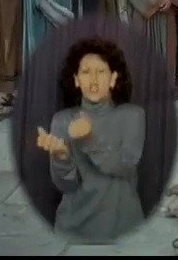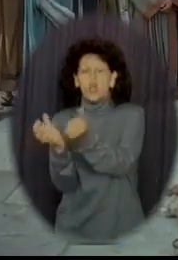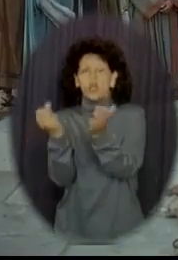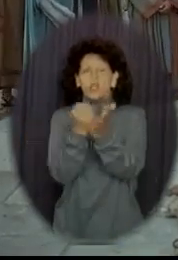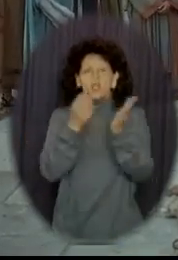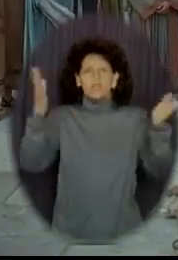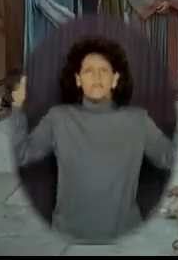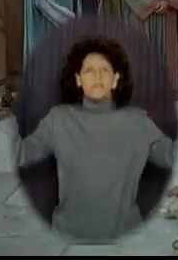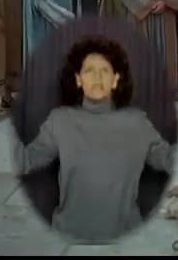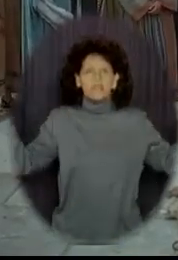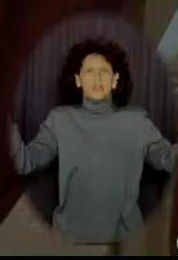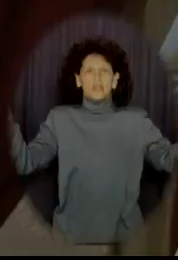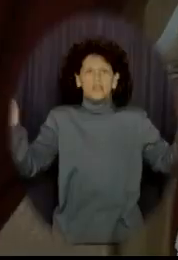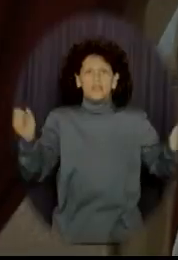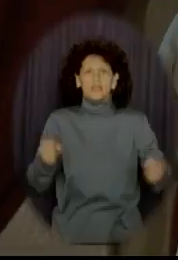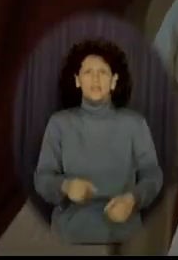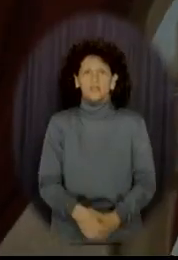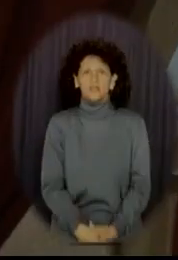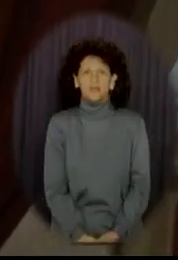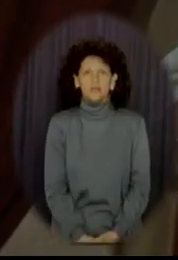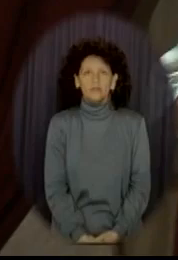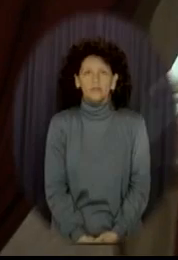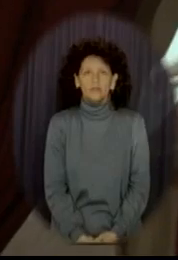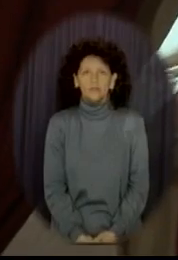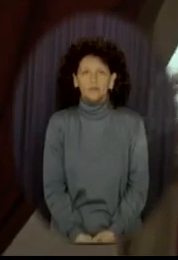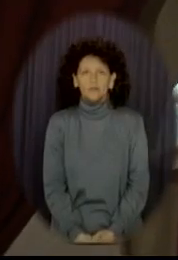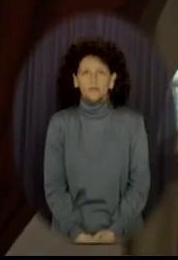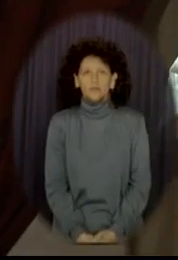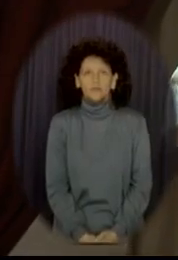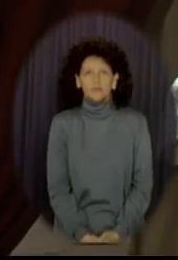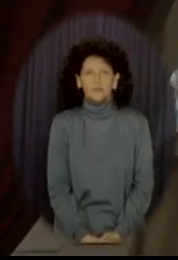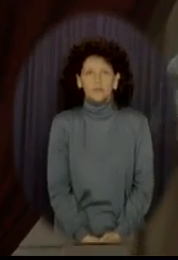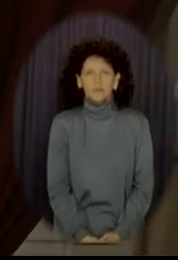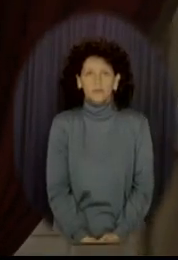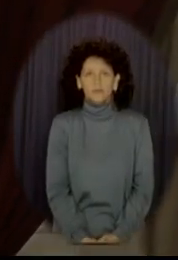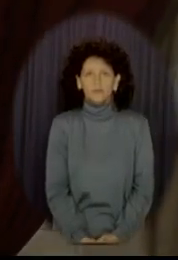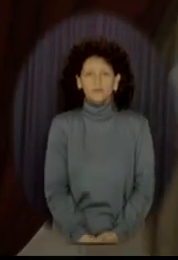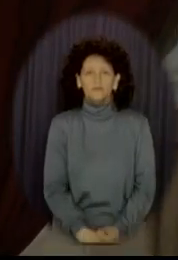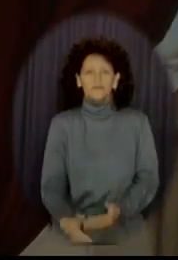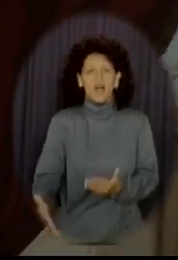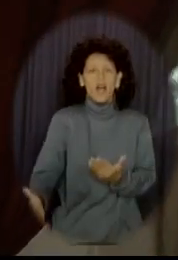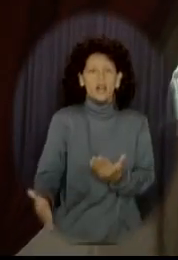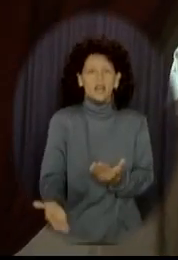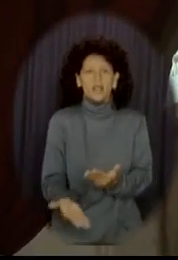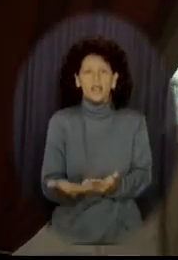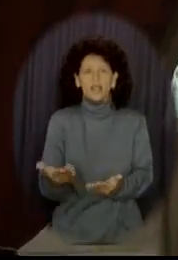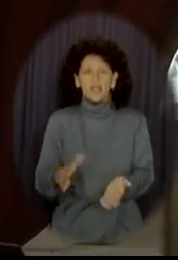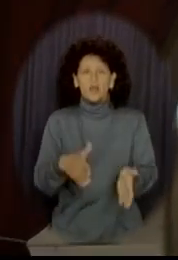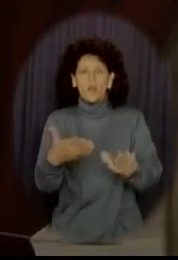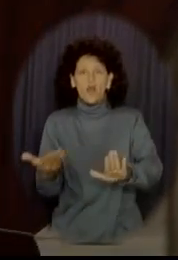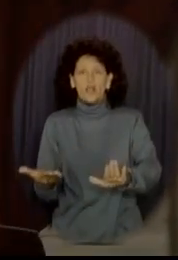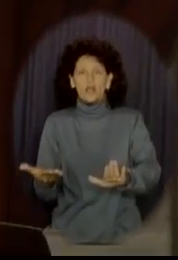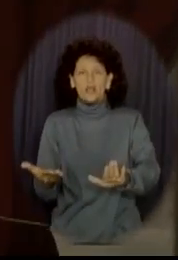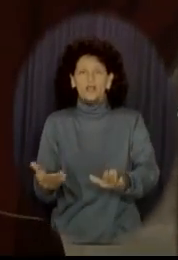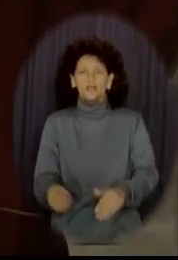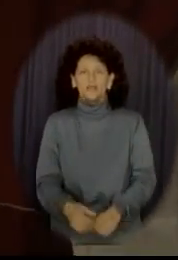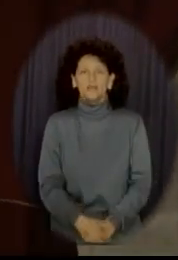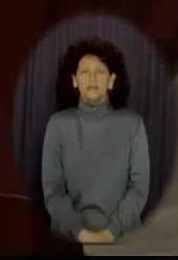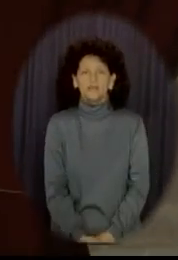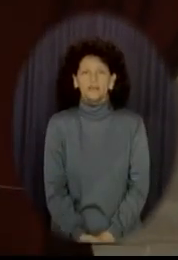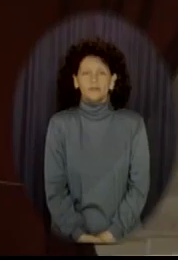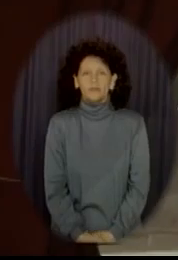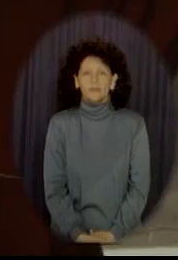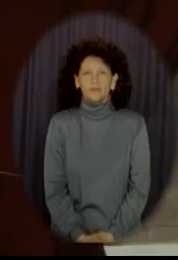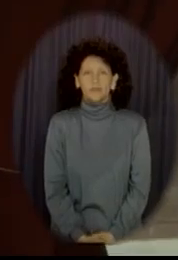Pero la multitud seguía gritando en voz alta que crucificaran a Jesús. Así que